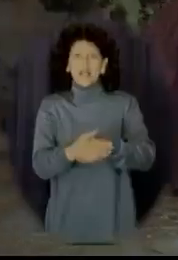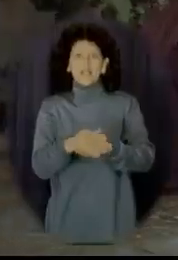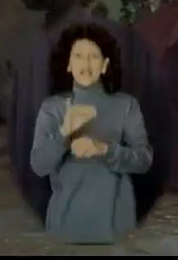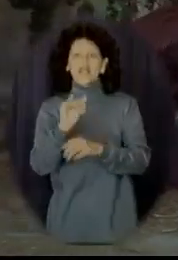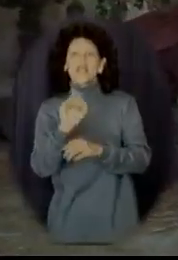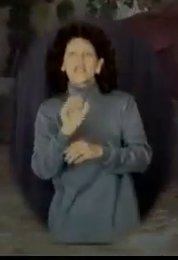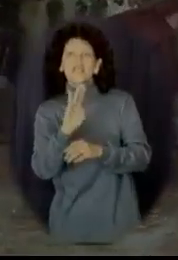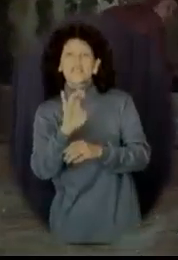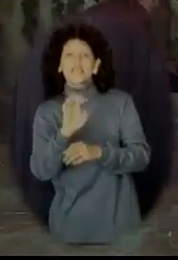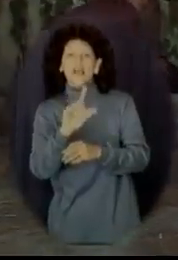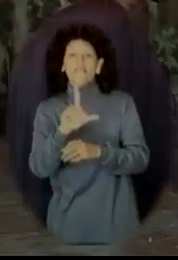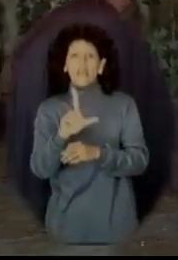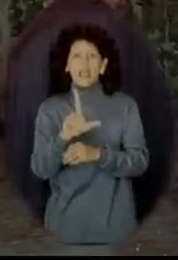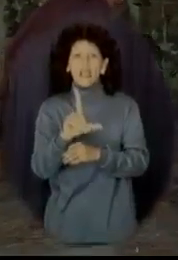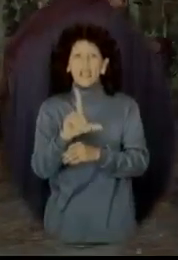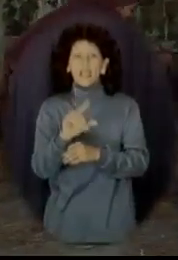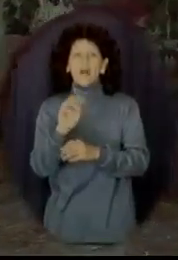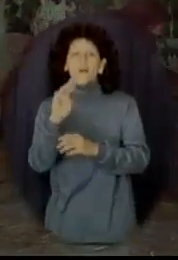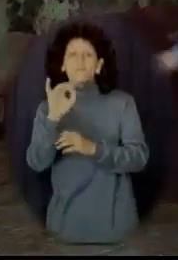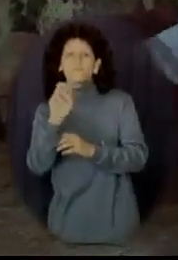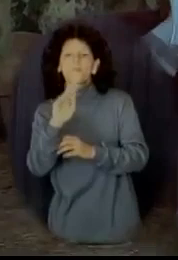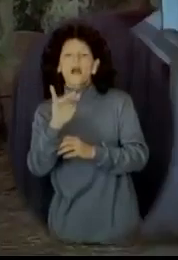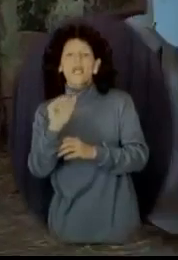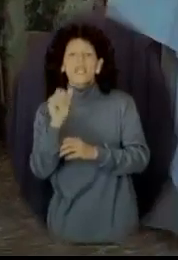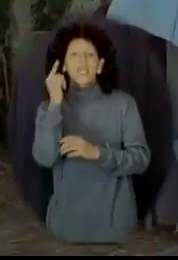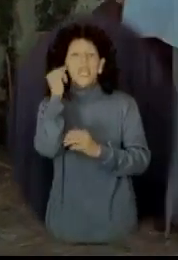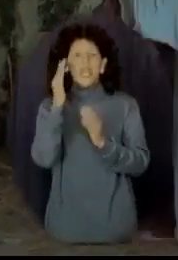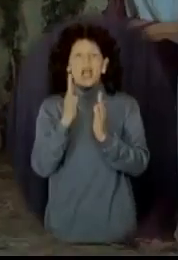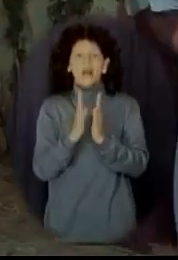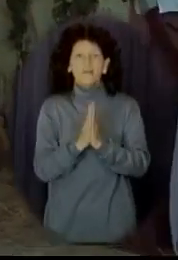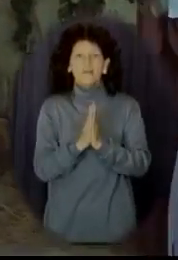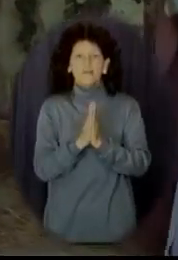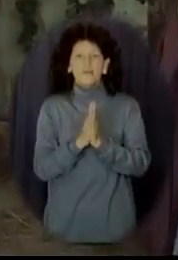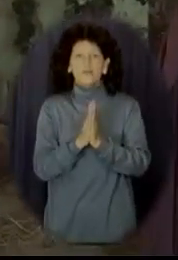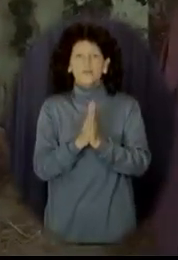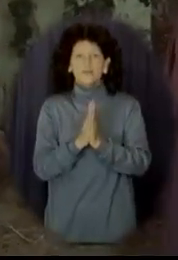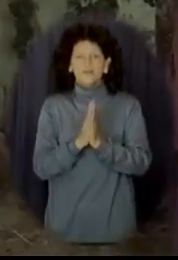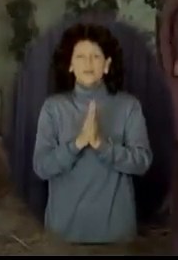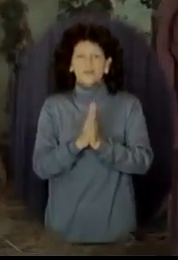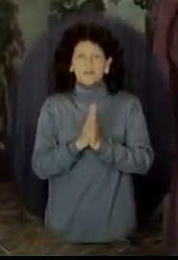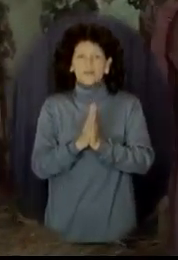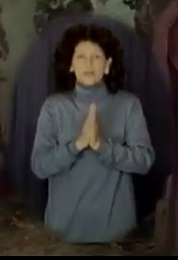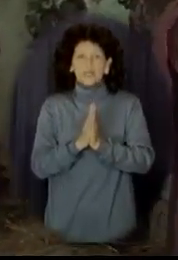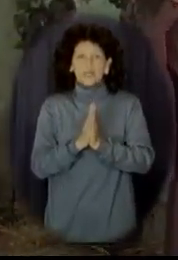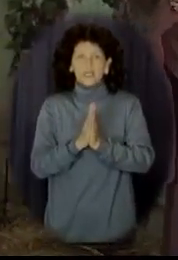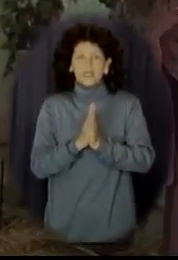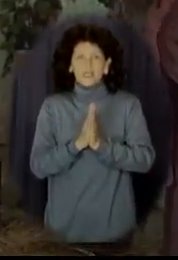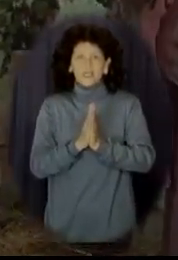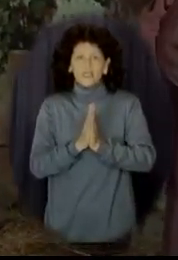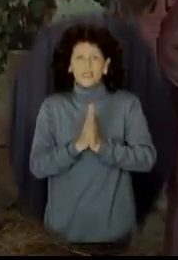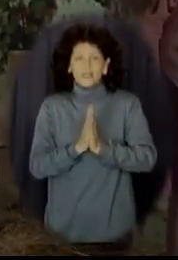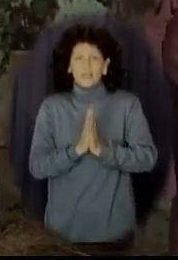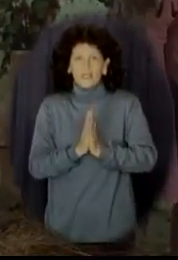encinta. ¡Isabel! ¡María! ¡Oh, María!